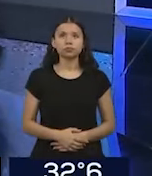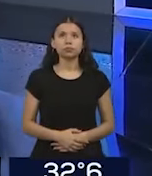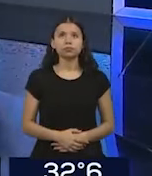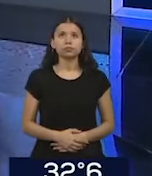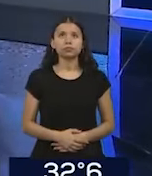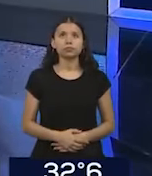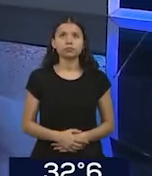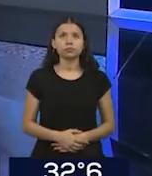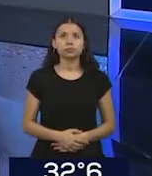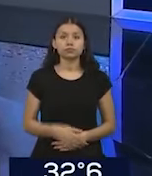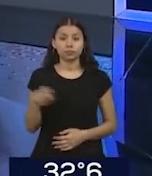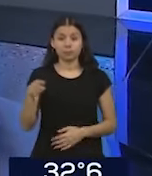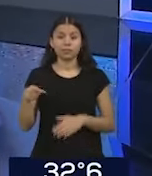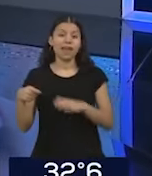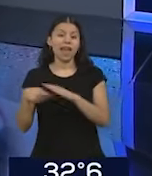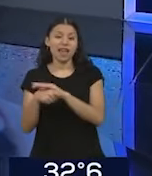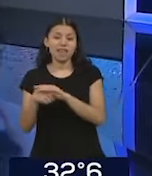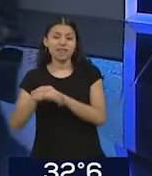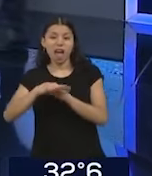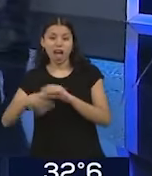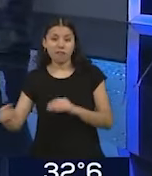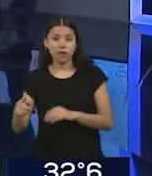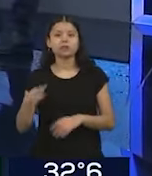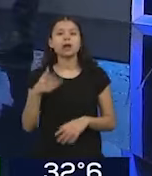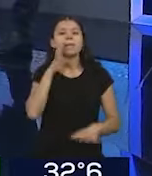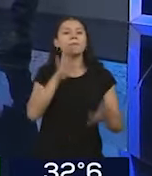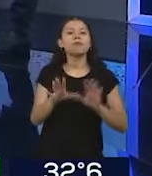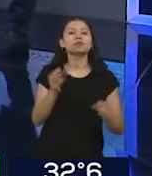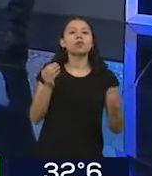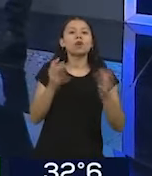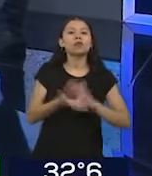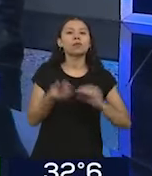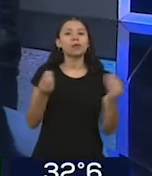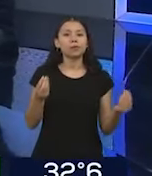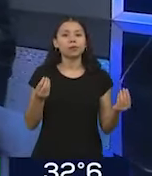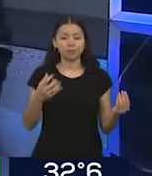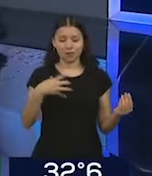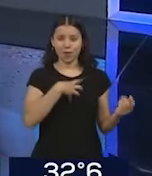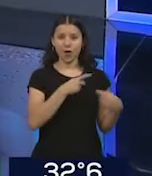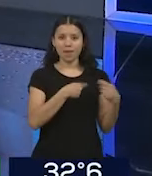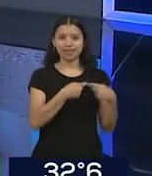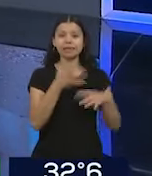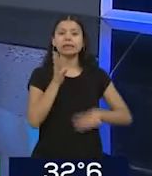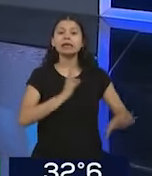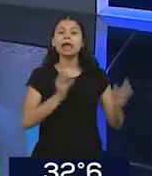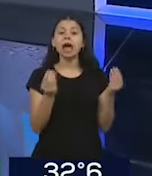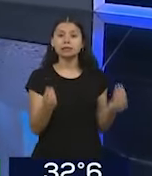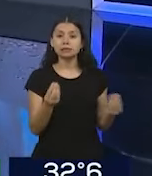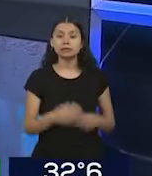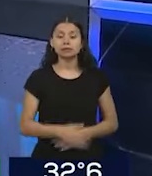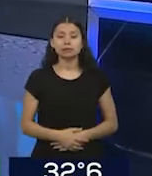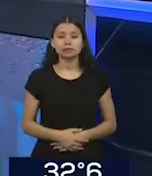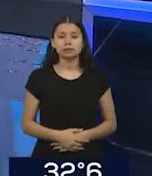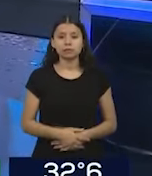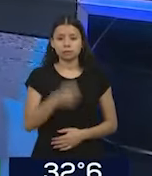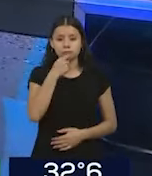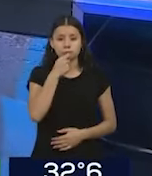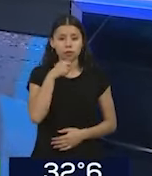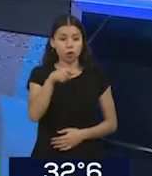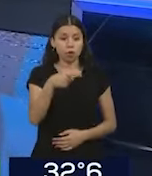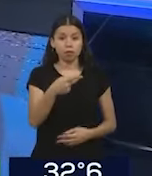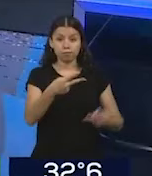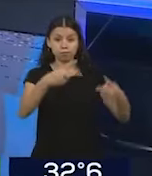la estafa con la falsa app de Mercado Pago. Lo que están haciendo los comerciantes, ¿sí? Esperar la acreditación del dinero. Es decir,